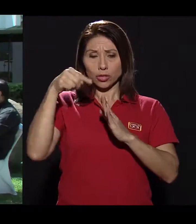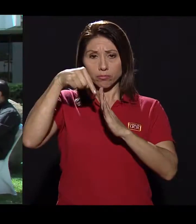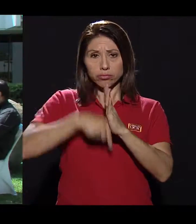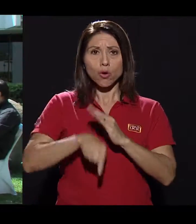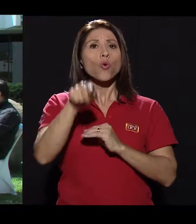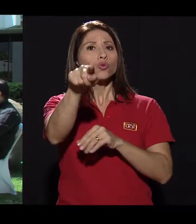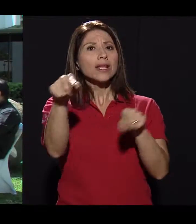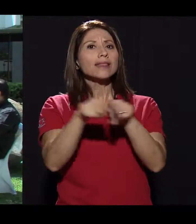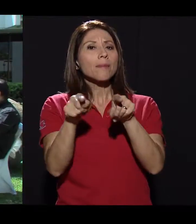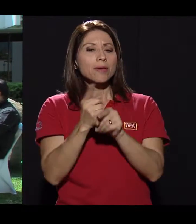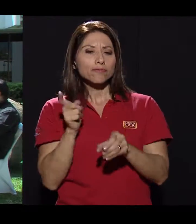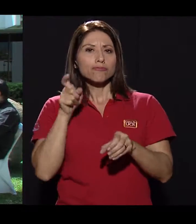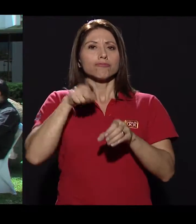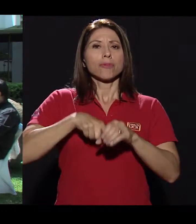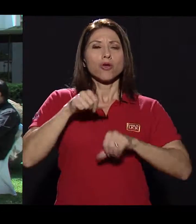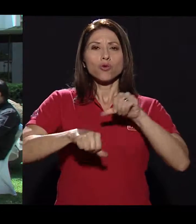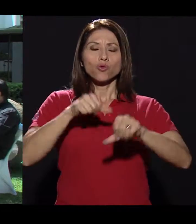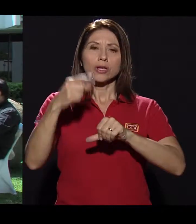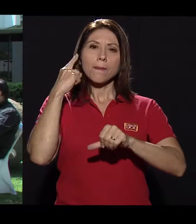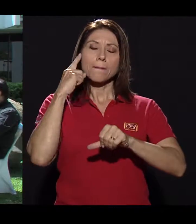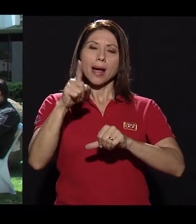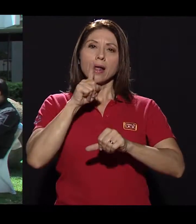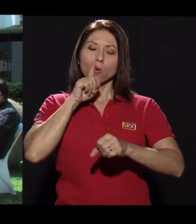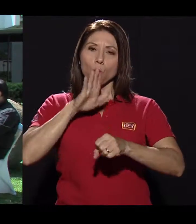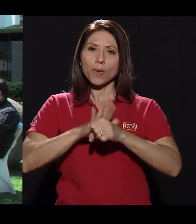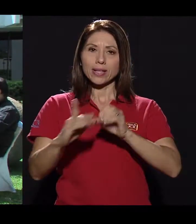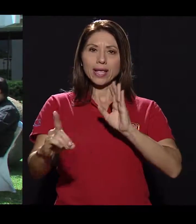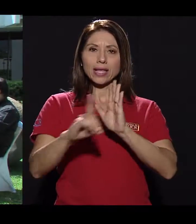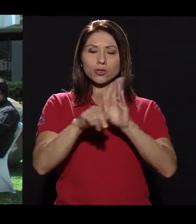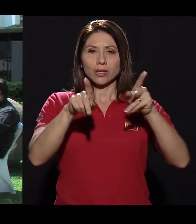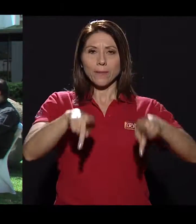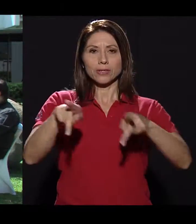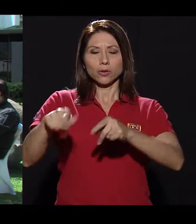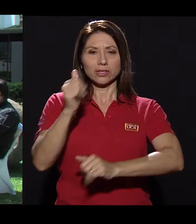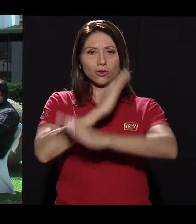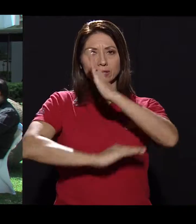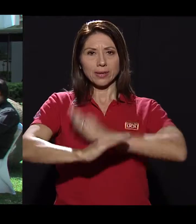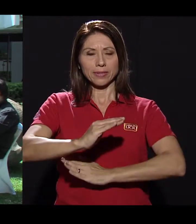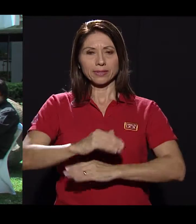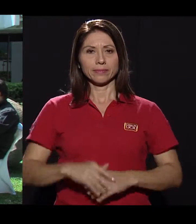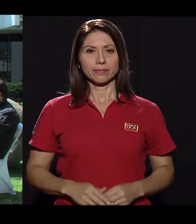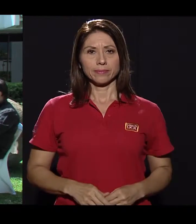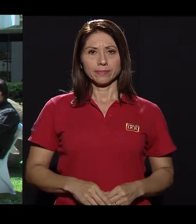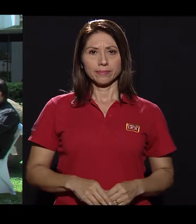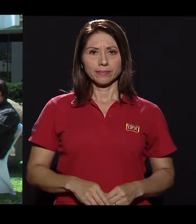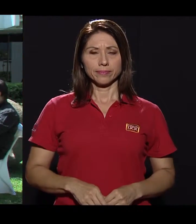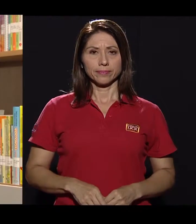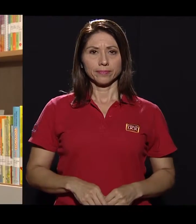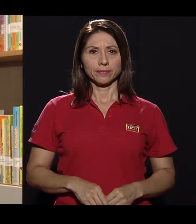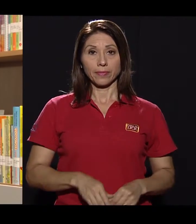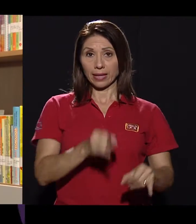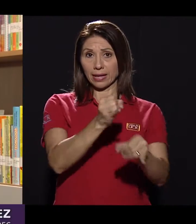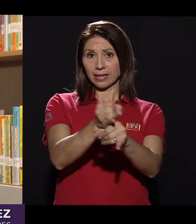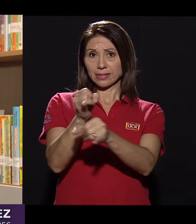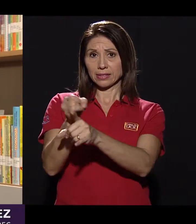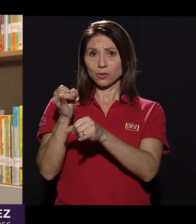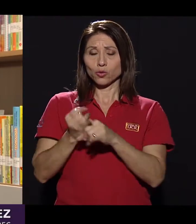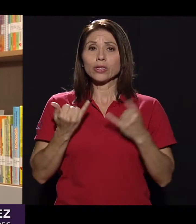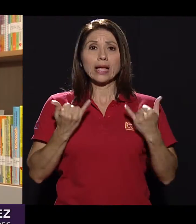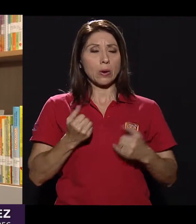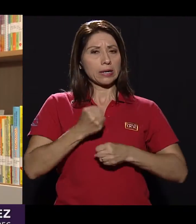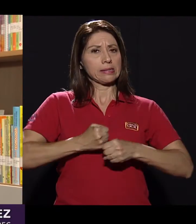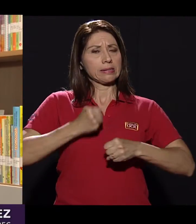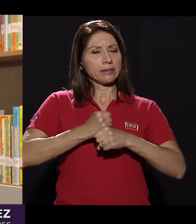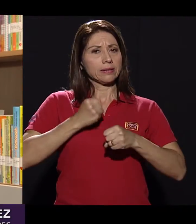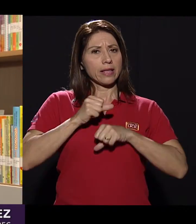usted también está aportando a la lucha por el cumplimiento de los derechos de las personas con discapacidad. Las instituciones